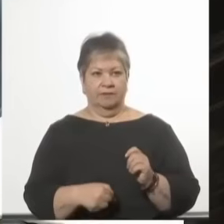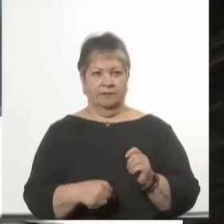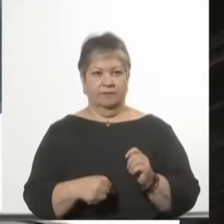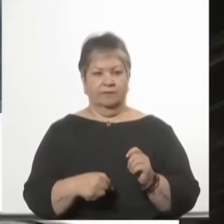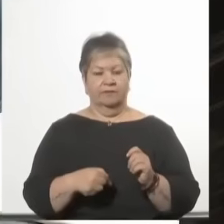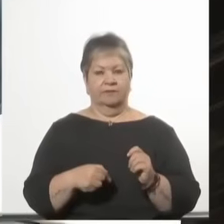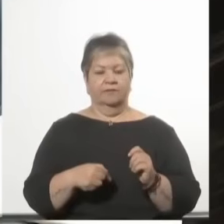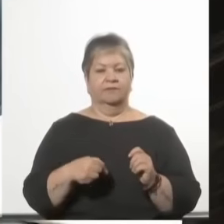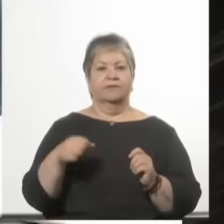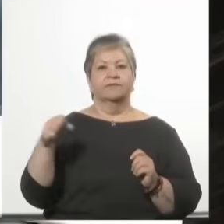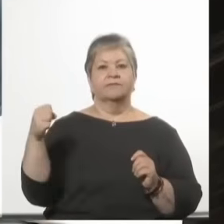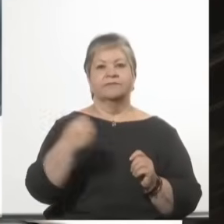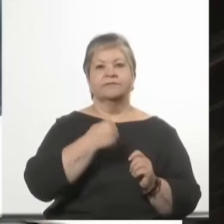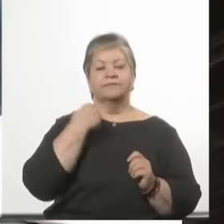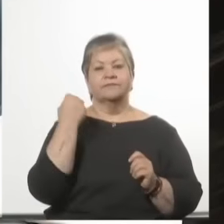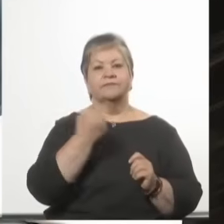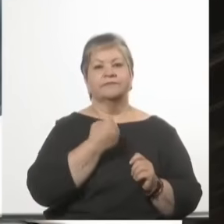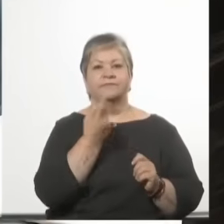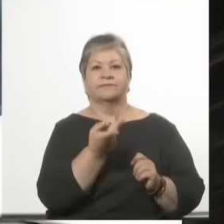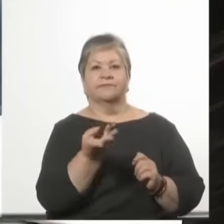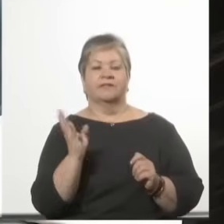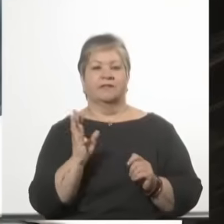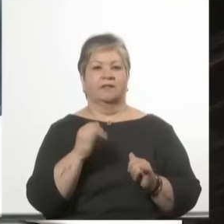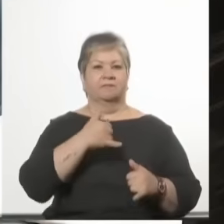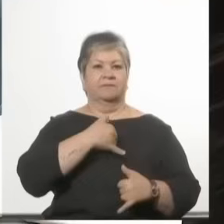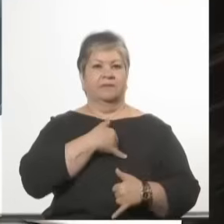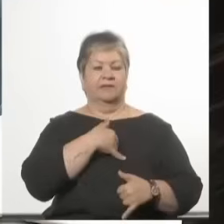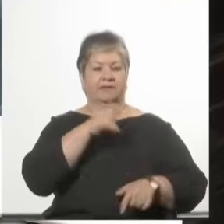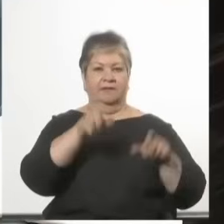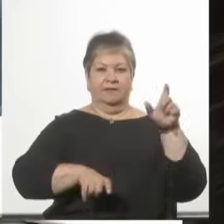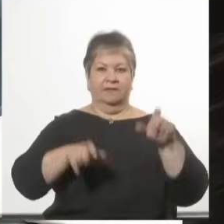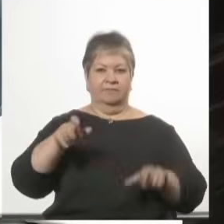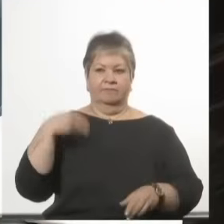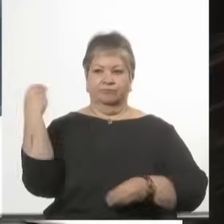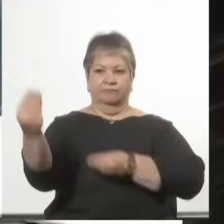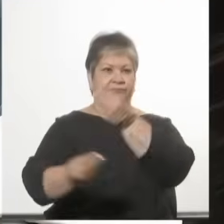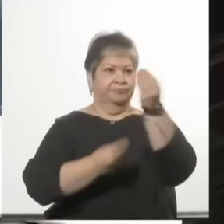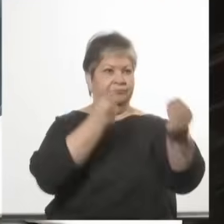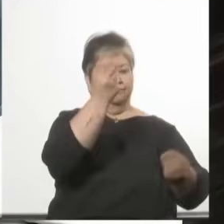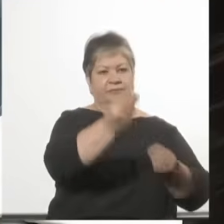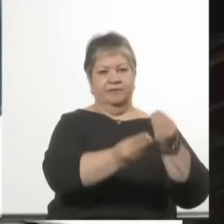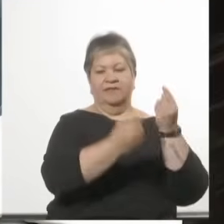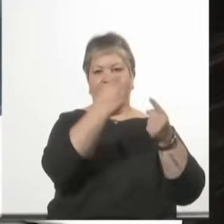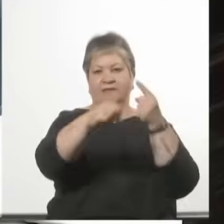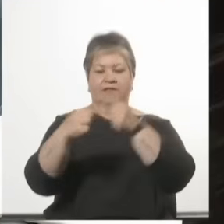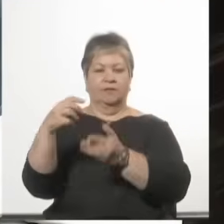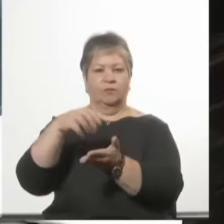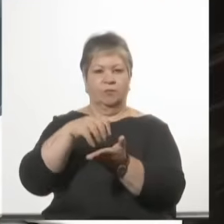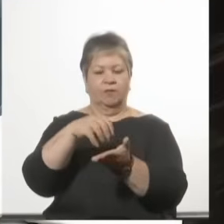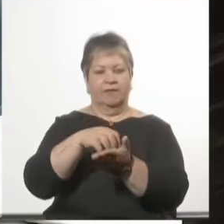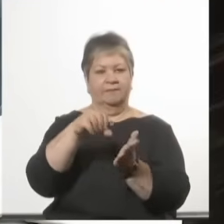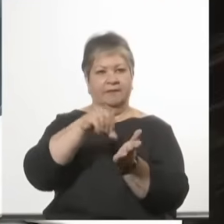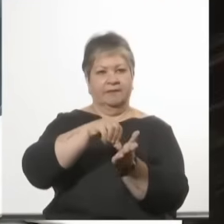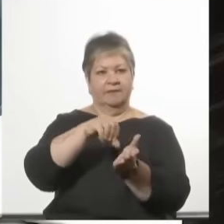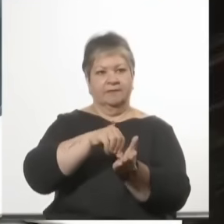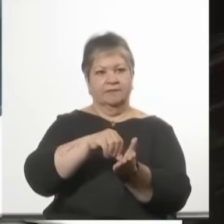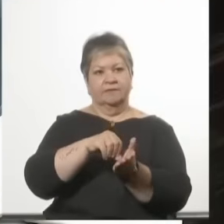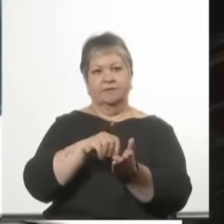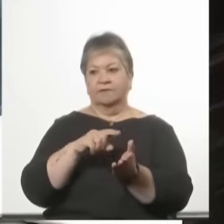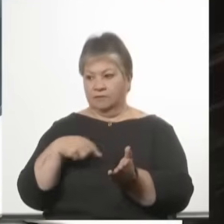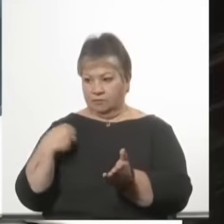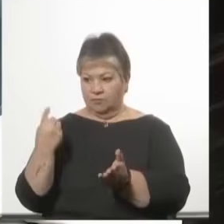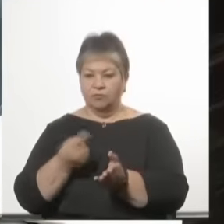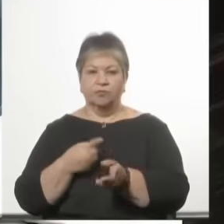número de efectivos asignados y nosotros, humildemente, con nuestro tamaño,